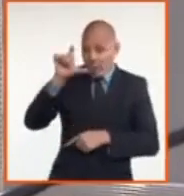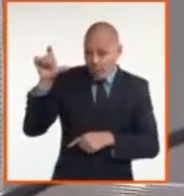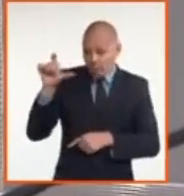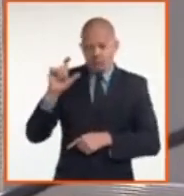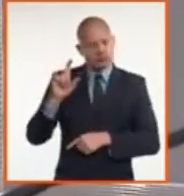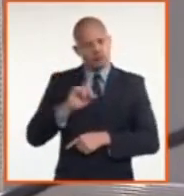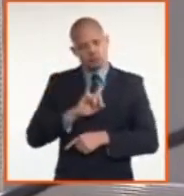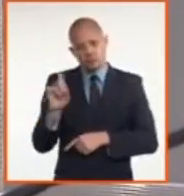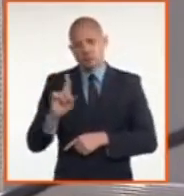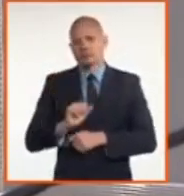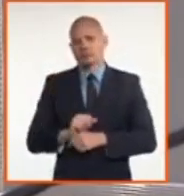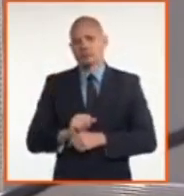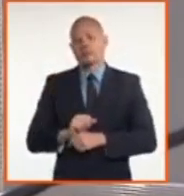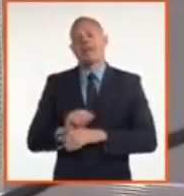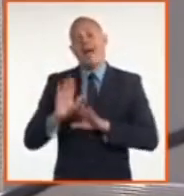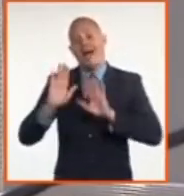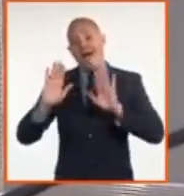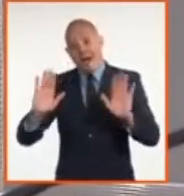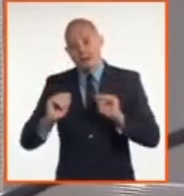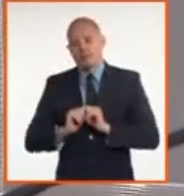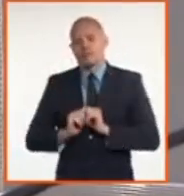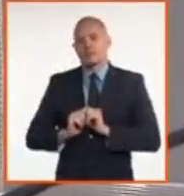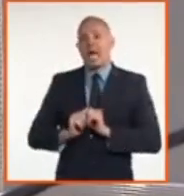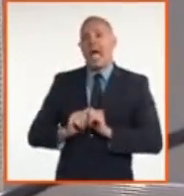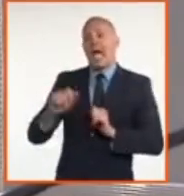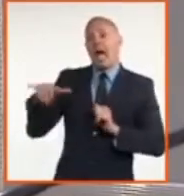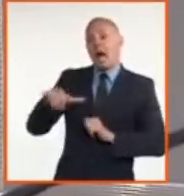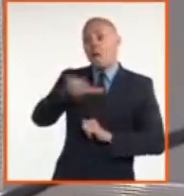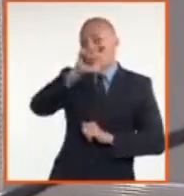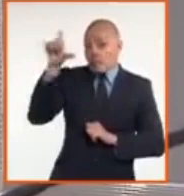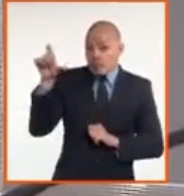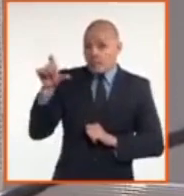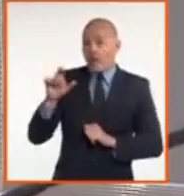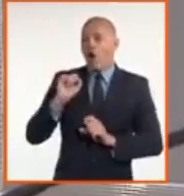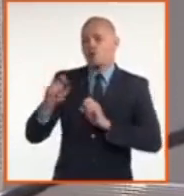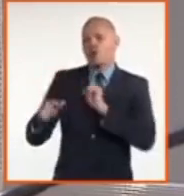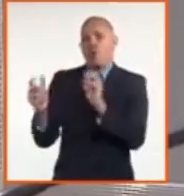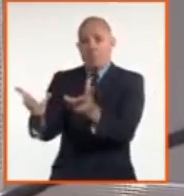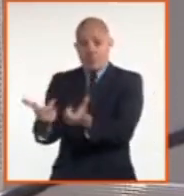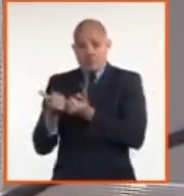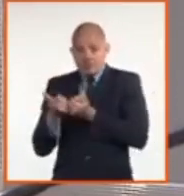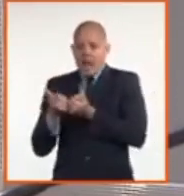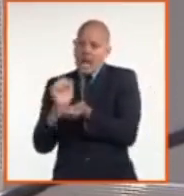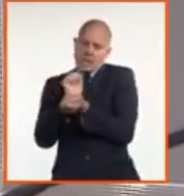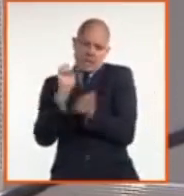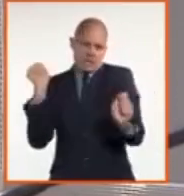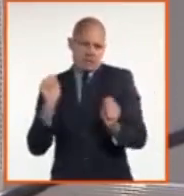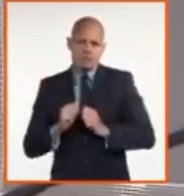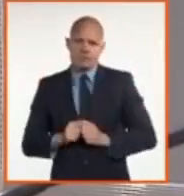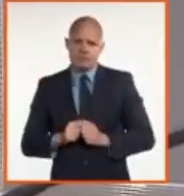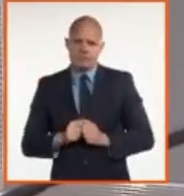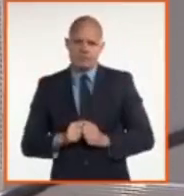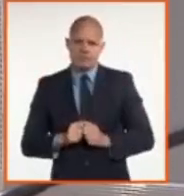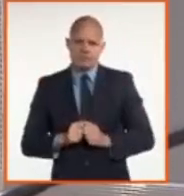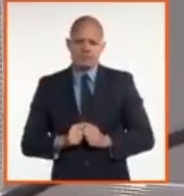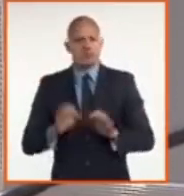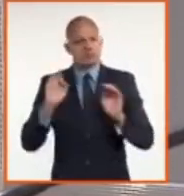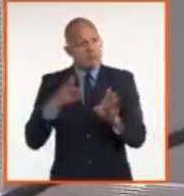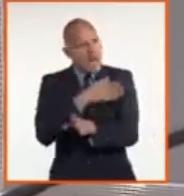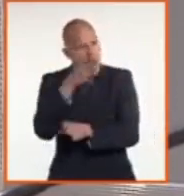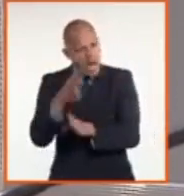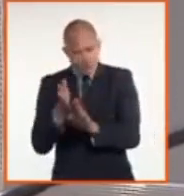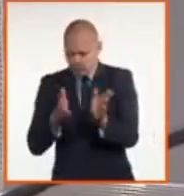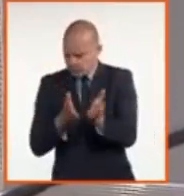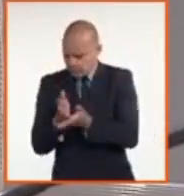de bancos y cadenas que venden hoy se seguirá vendiendo de ellos puedo asegurarles randy